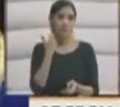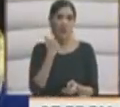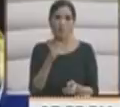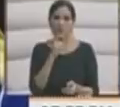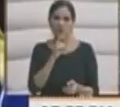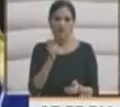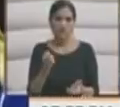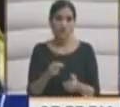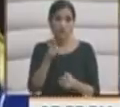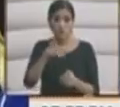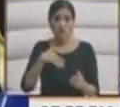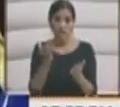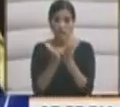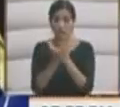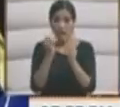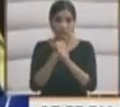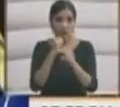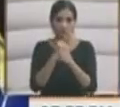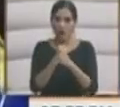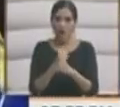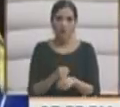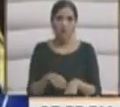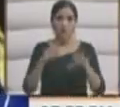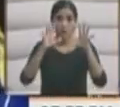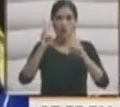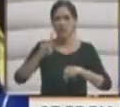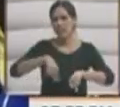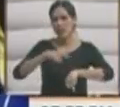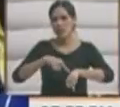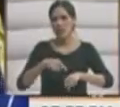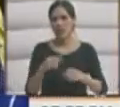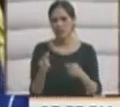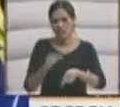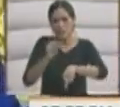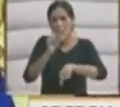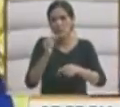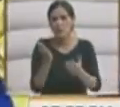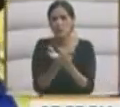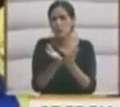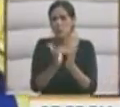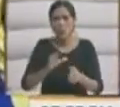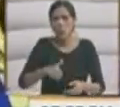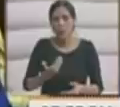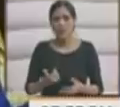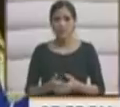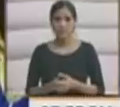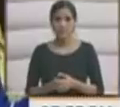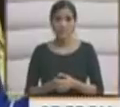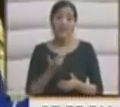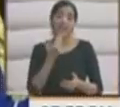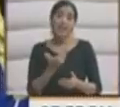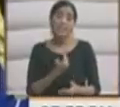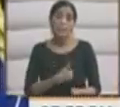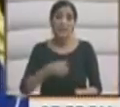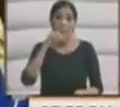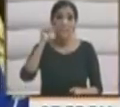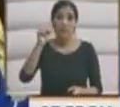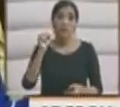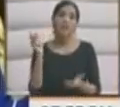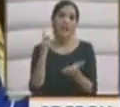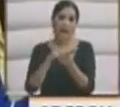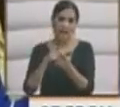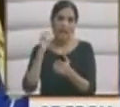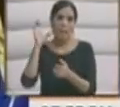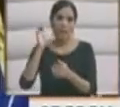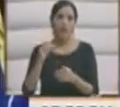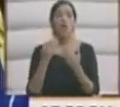estudiar y trabajar, wow, trabajas 12 horas, ¿en qué momento estudias? No puedes. Gracias al presidente Nicolás Maduro, están aquí en nuestra patria. Gracias, sí, a él y a la